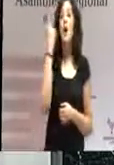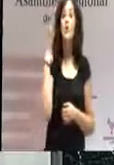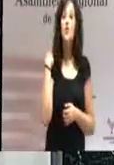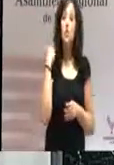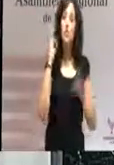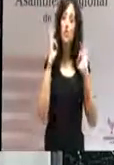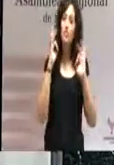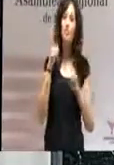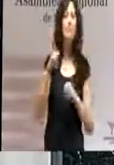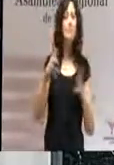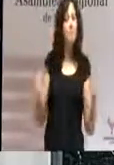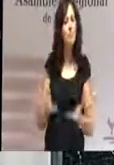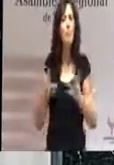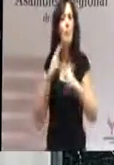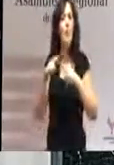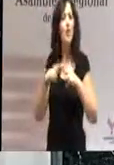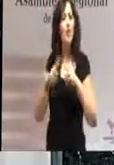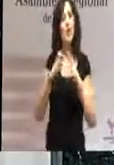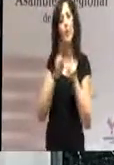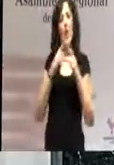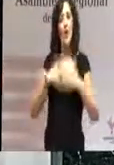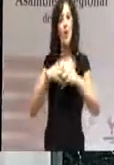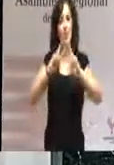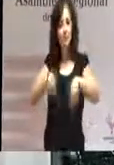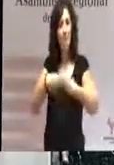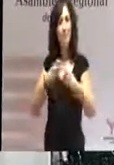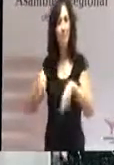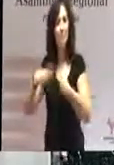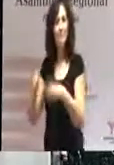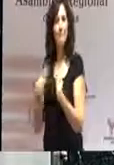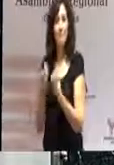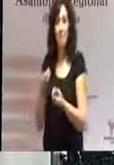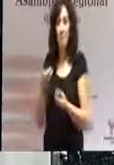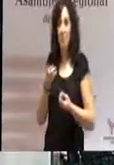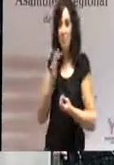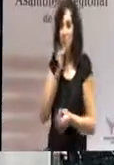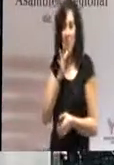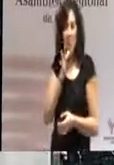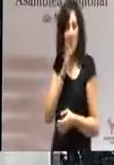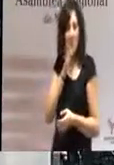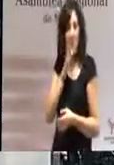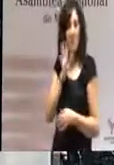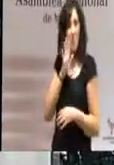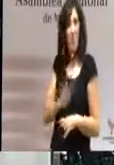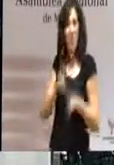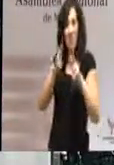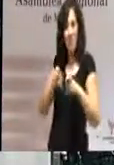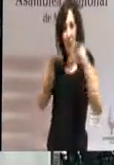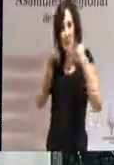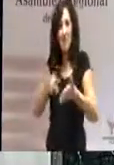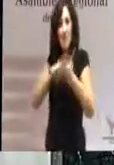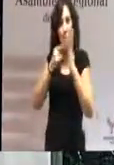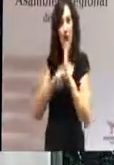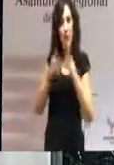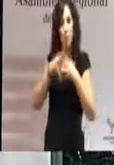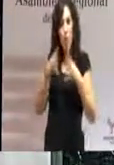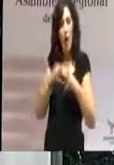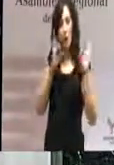a impulsar políticas de reindustrialización, sin embargo, sigue sin abordar sin abordarlas con un plan